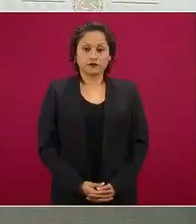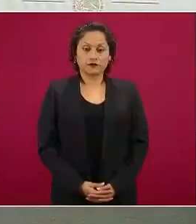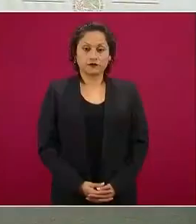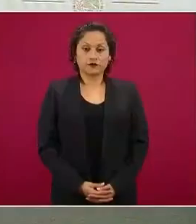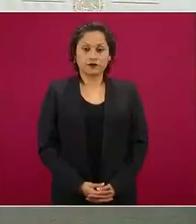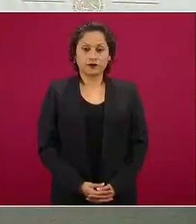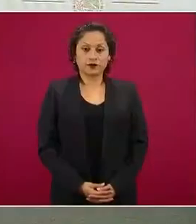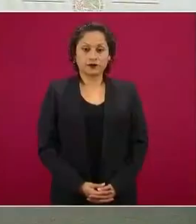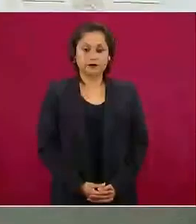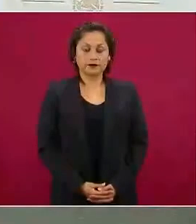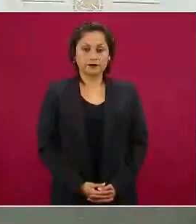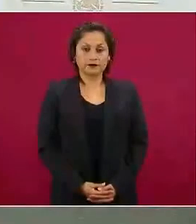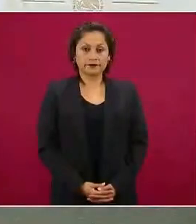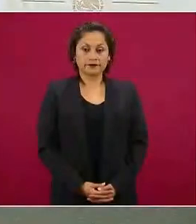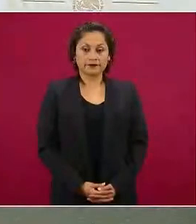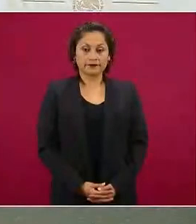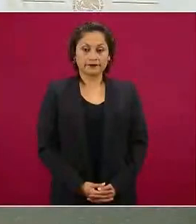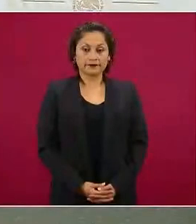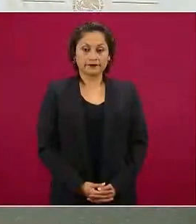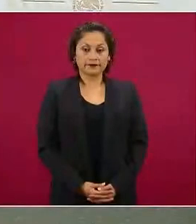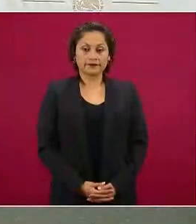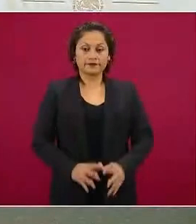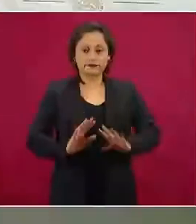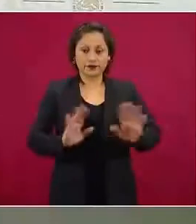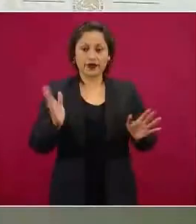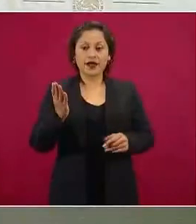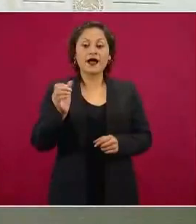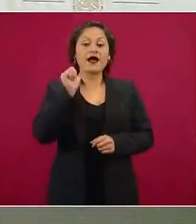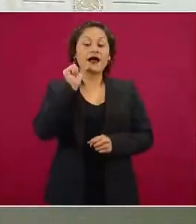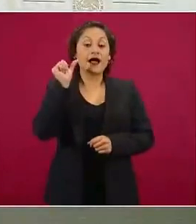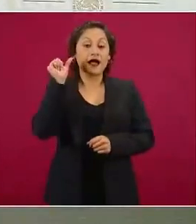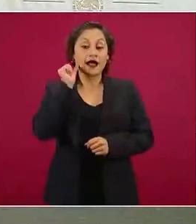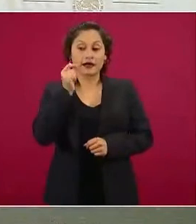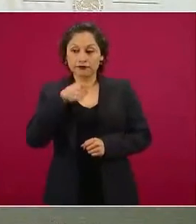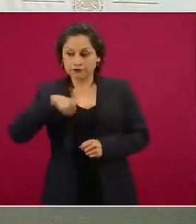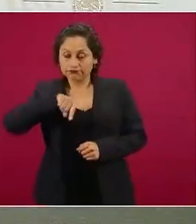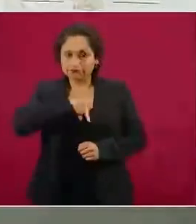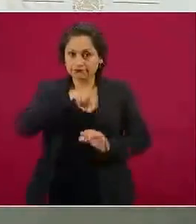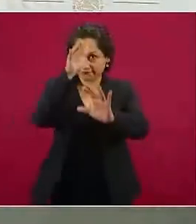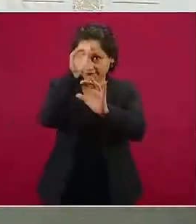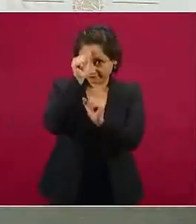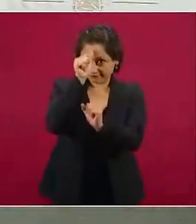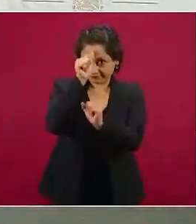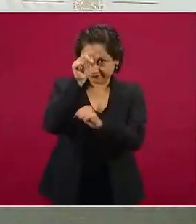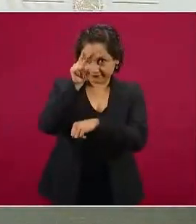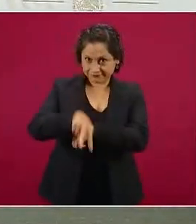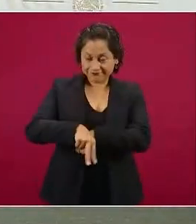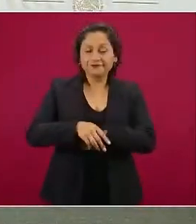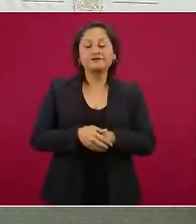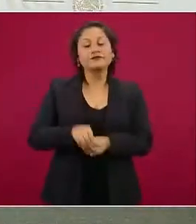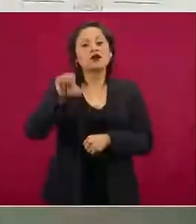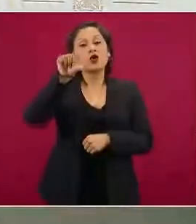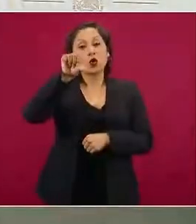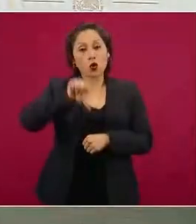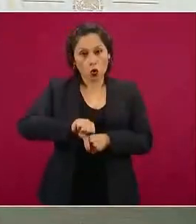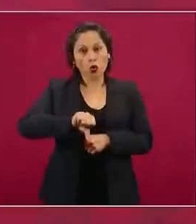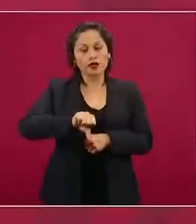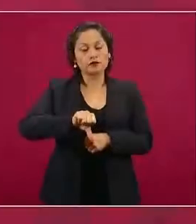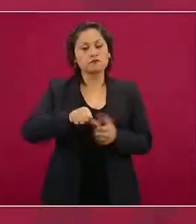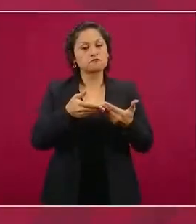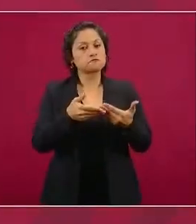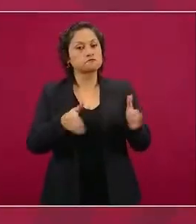Pues como lo acordamos ayer, vamos a responder a